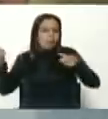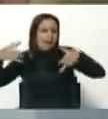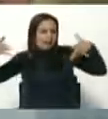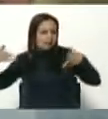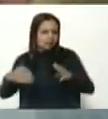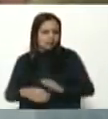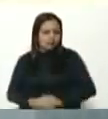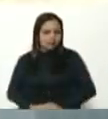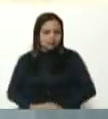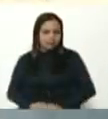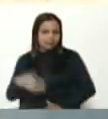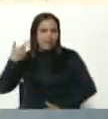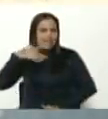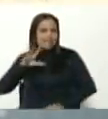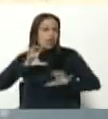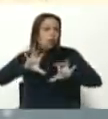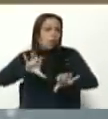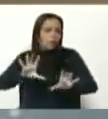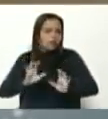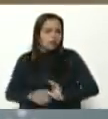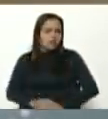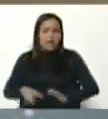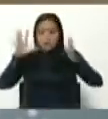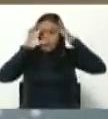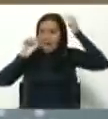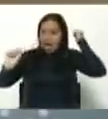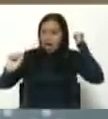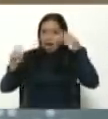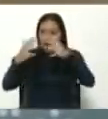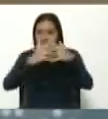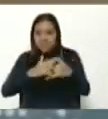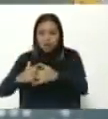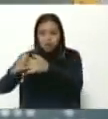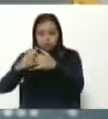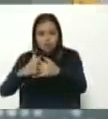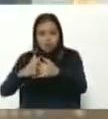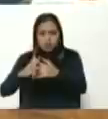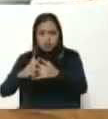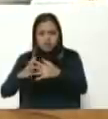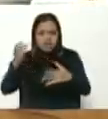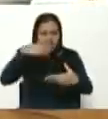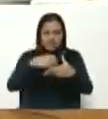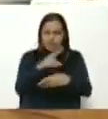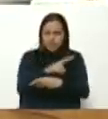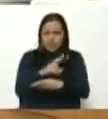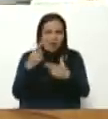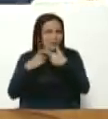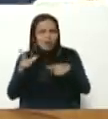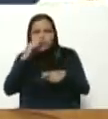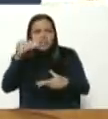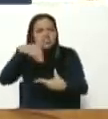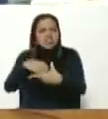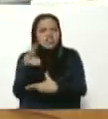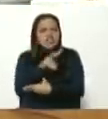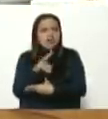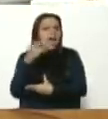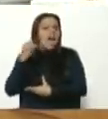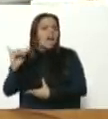trágica, cómica, es embajador de Estados Unidos para Venezuela, pero no está en Venezuela, está en Bogotá y en